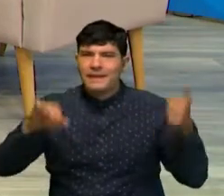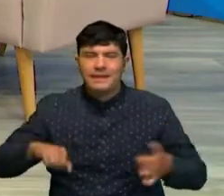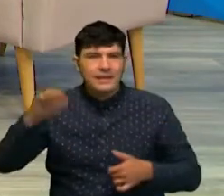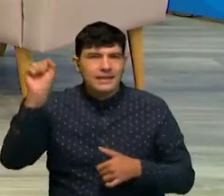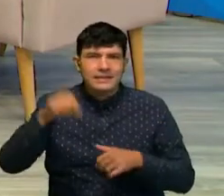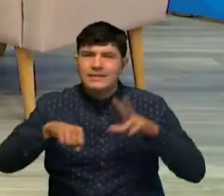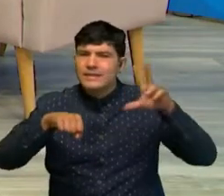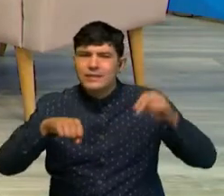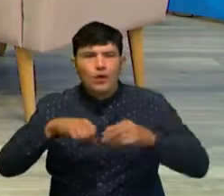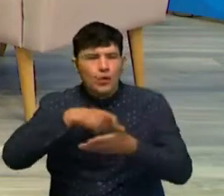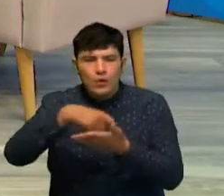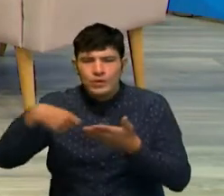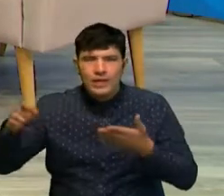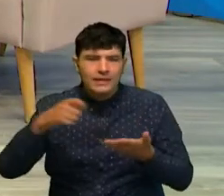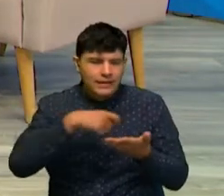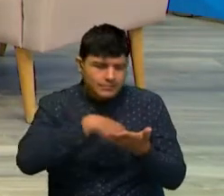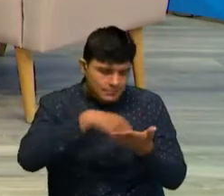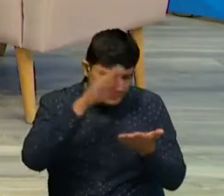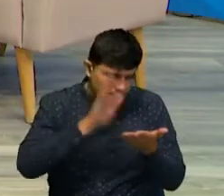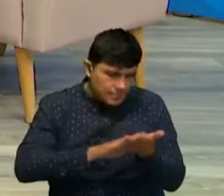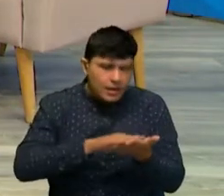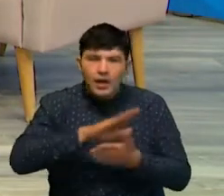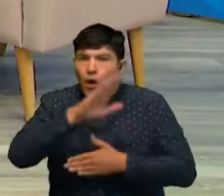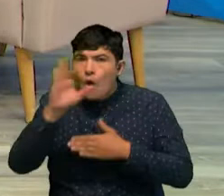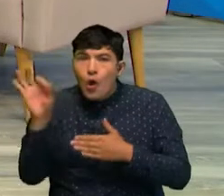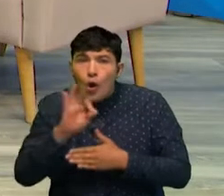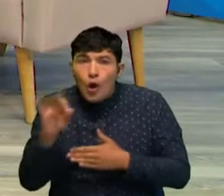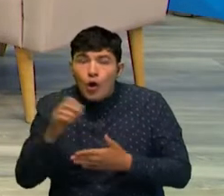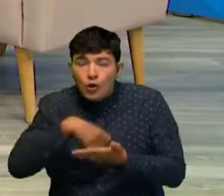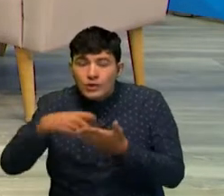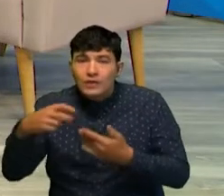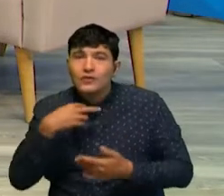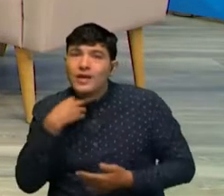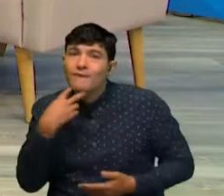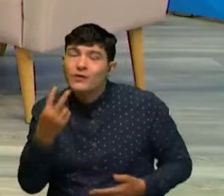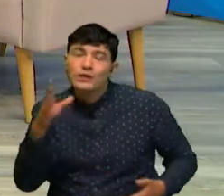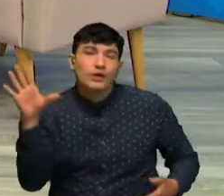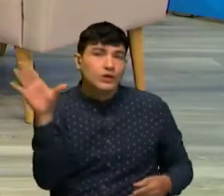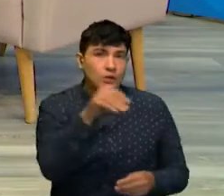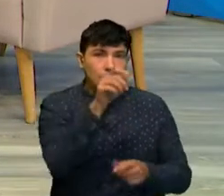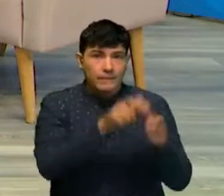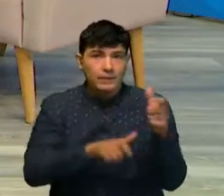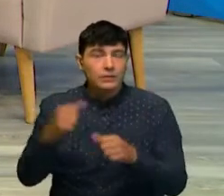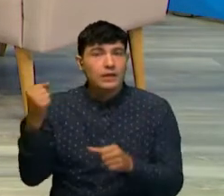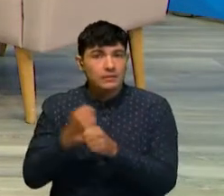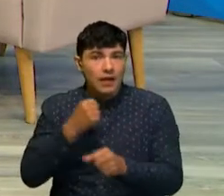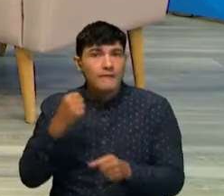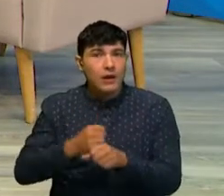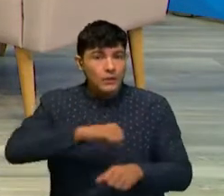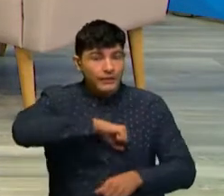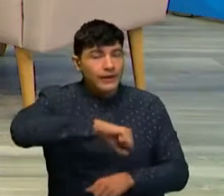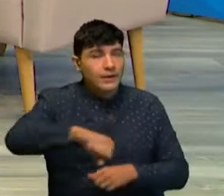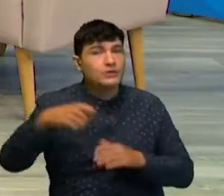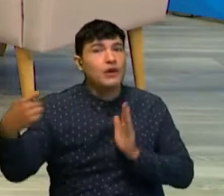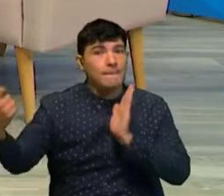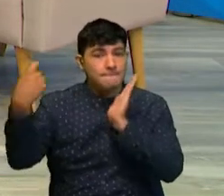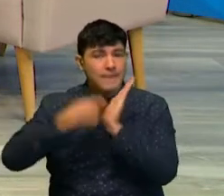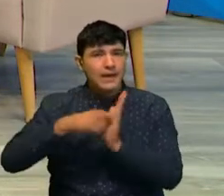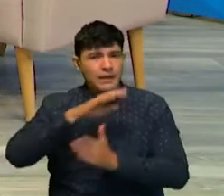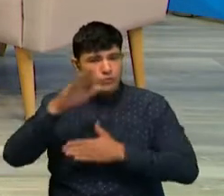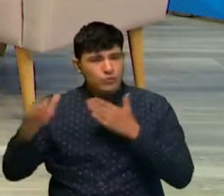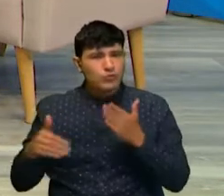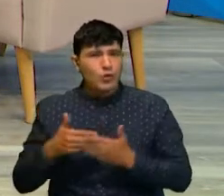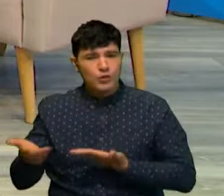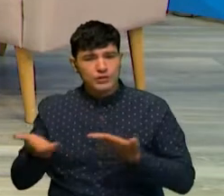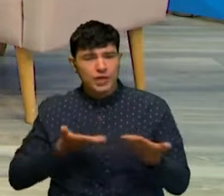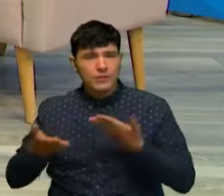hay contrato o no por escrito, todos los trabajadores tenemos derecho a que se nos pague la relación, todos los contratos de prestación de servicio,